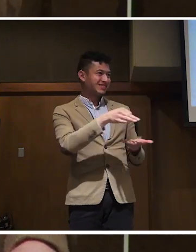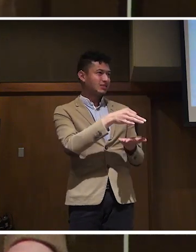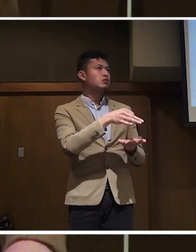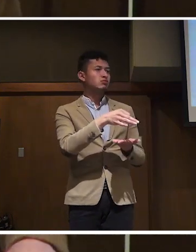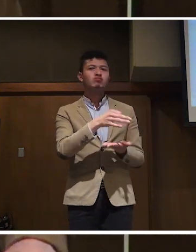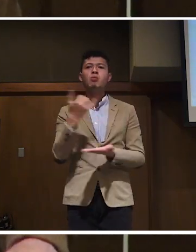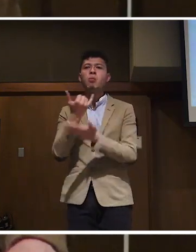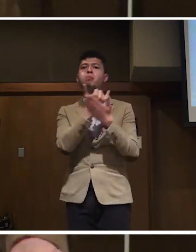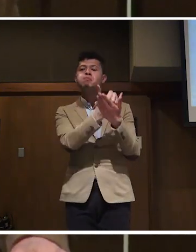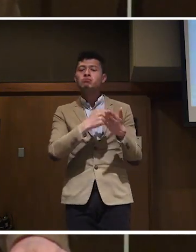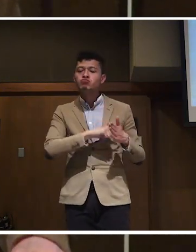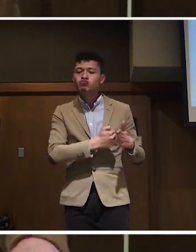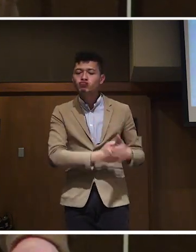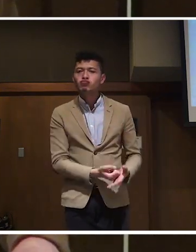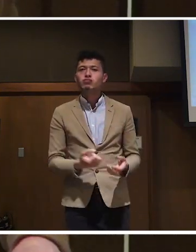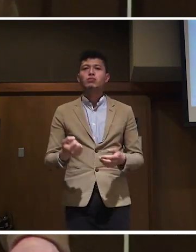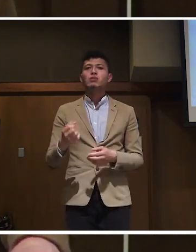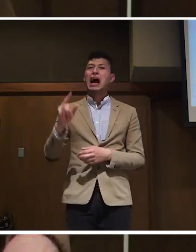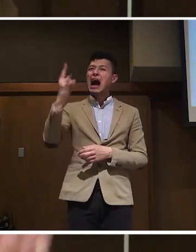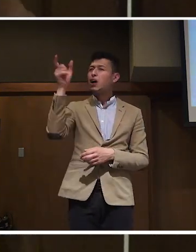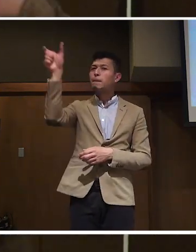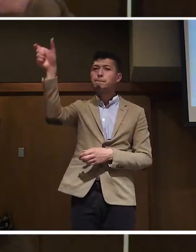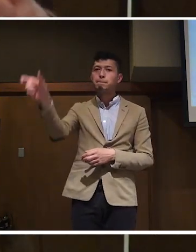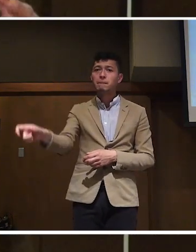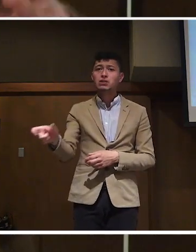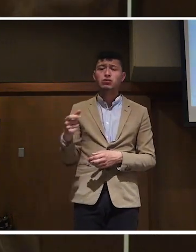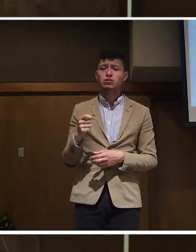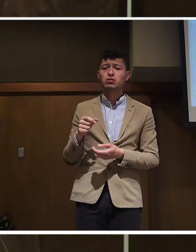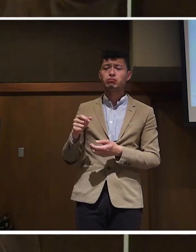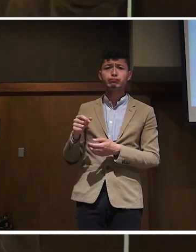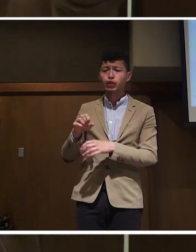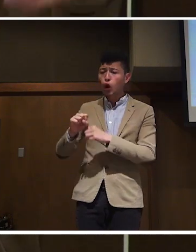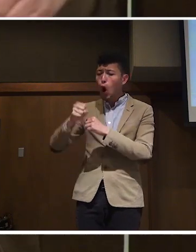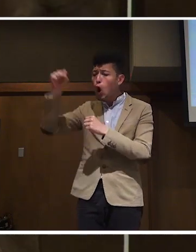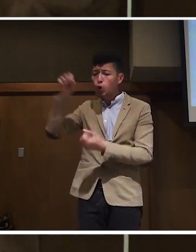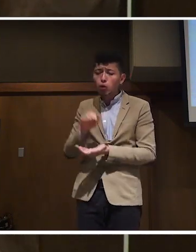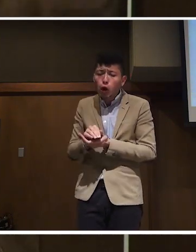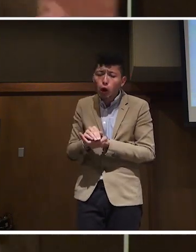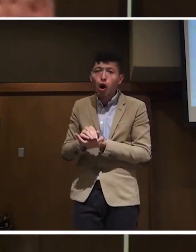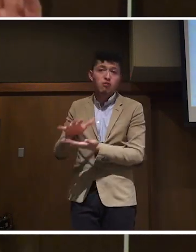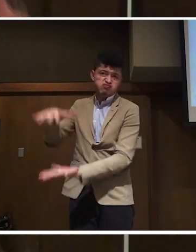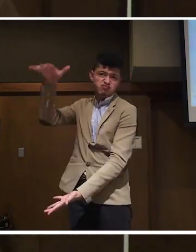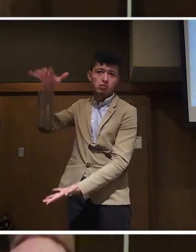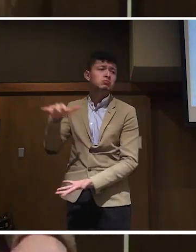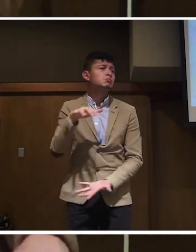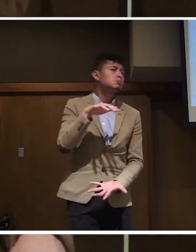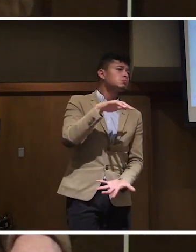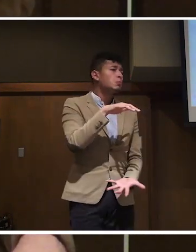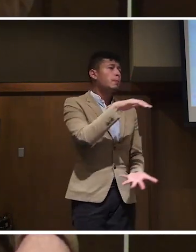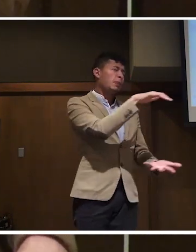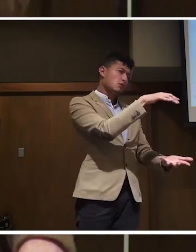registros de cuánta persona llegaba del país con un poquitico de oro o mucho oro para que le hicieran las monedas